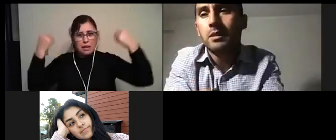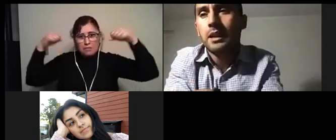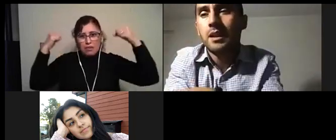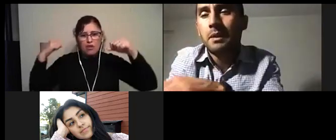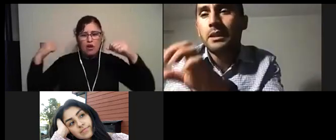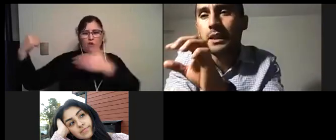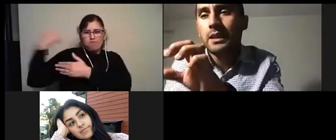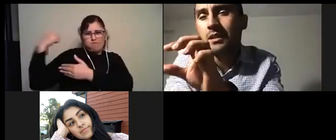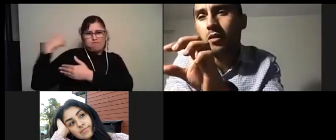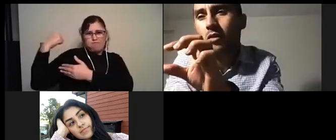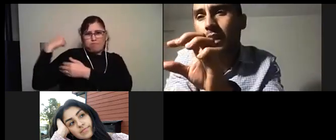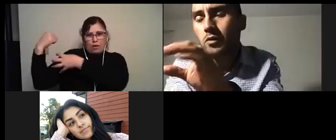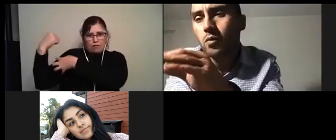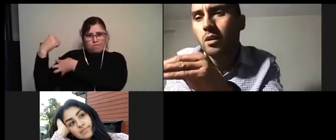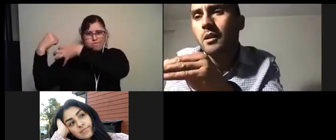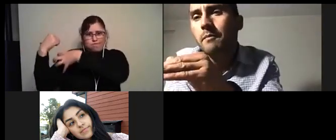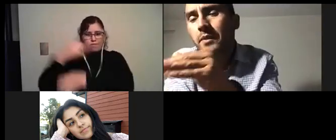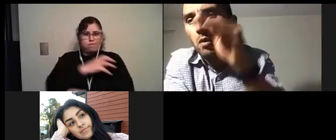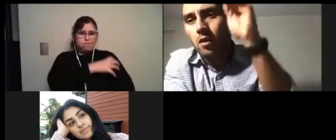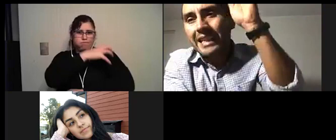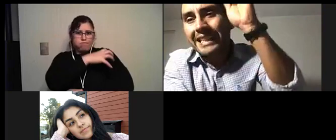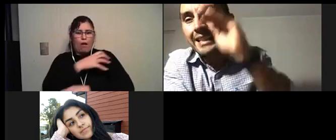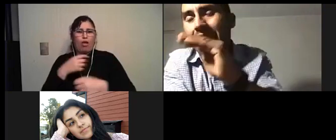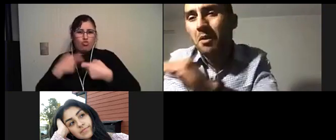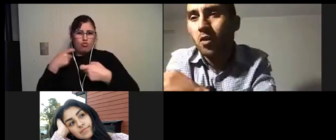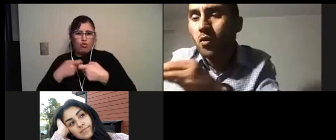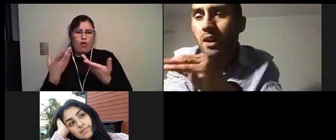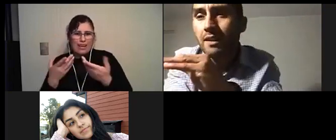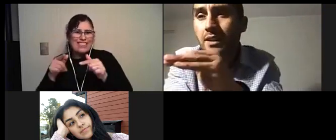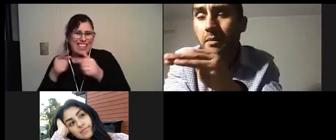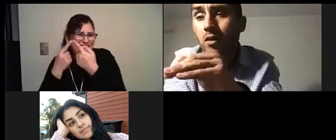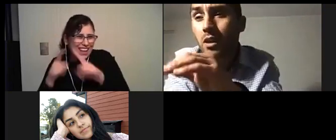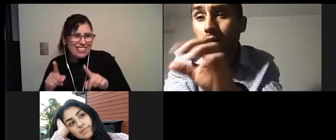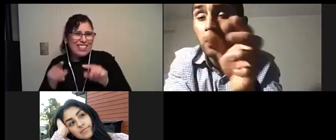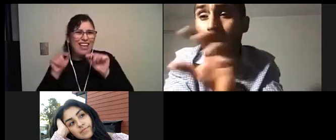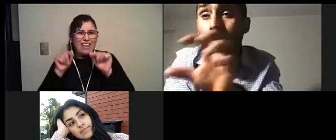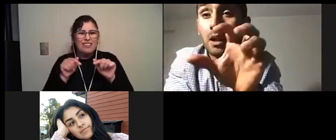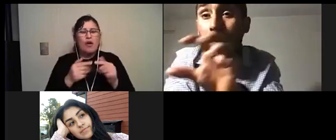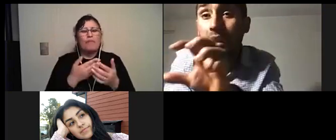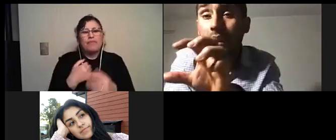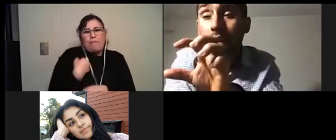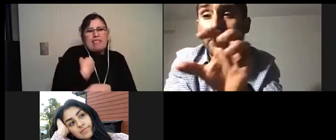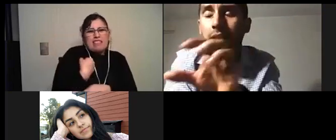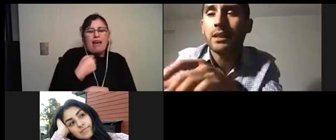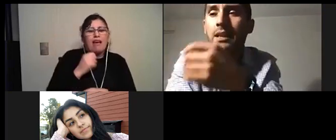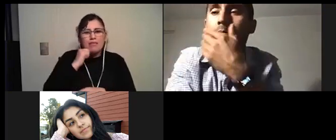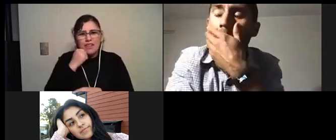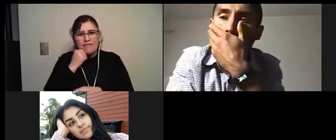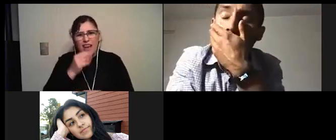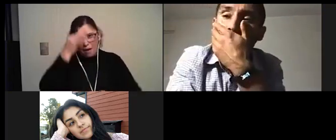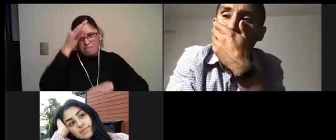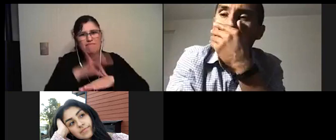hipertonía, ¿ya? La espasticidad se evalúa con Ashworth, de acuerdo a la intensidad, pero nunca va a ser hipertonía, son conceptos totalmente diferentes,